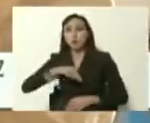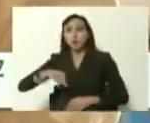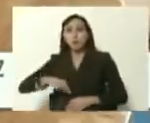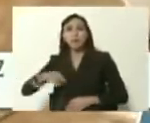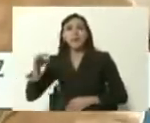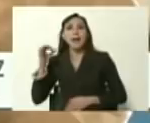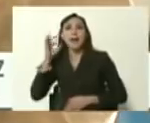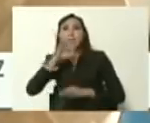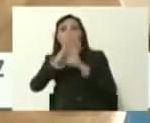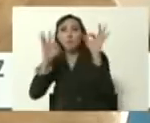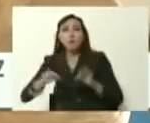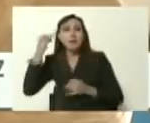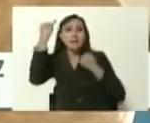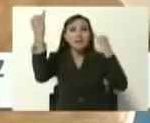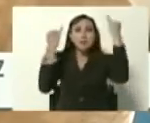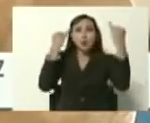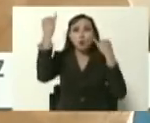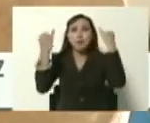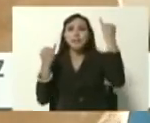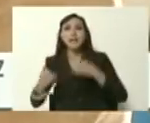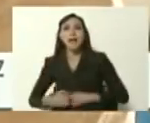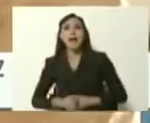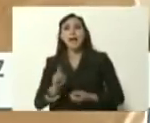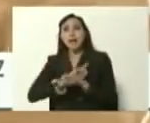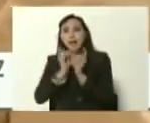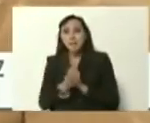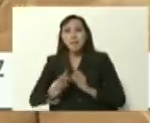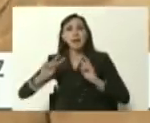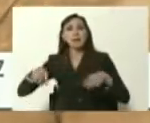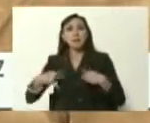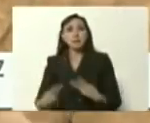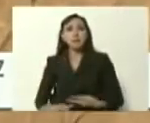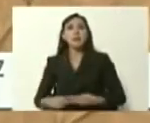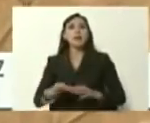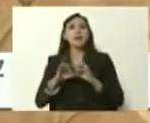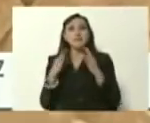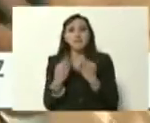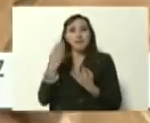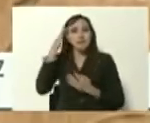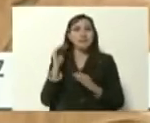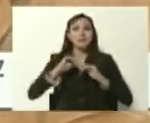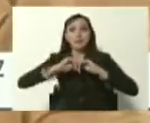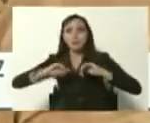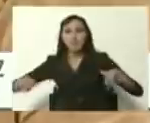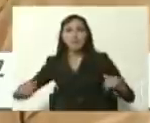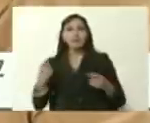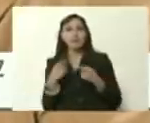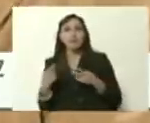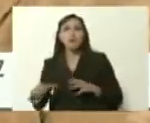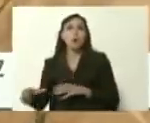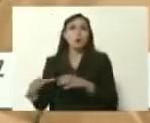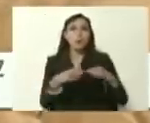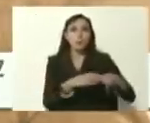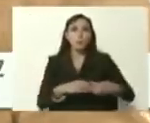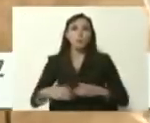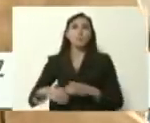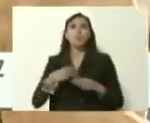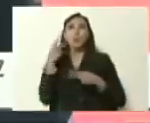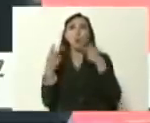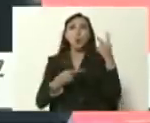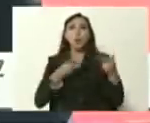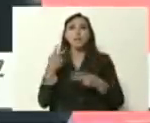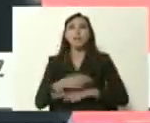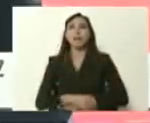cosmovisión podemos cambiar la situación actual donde tenemos familias divididas por razones políticas,